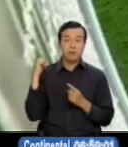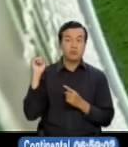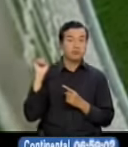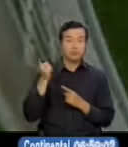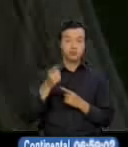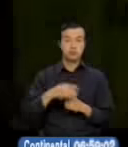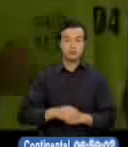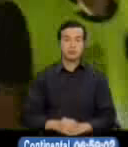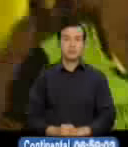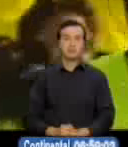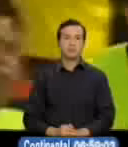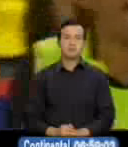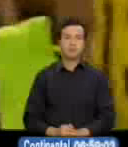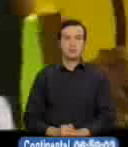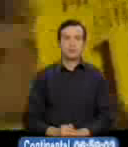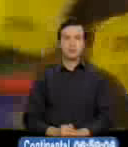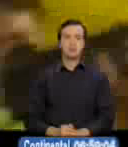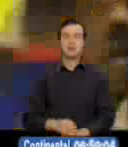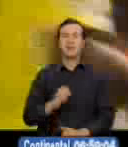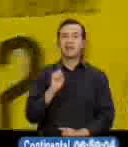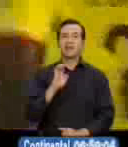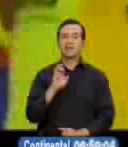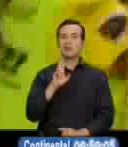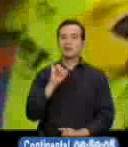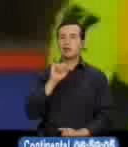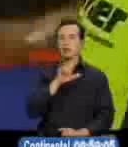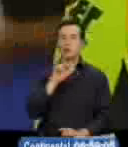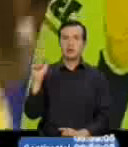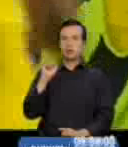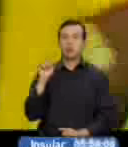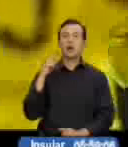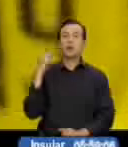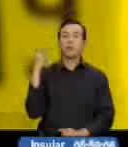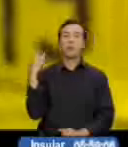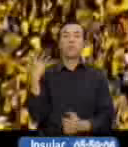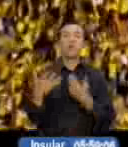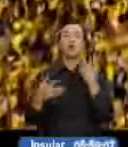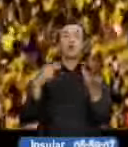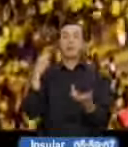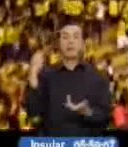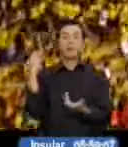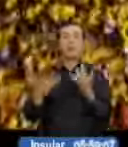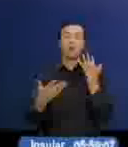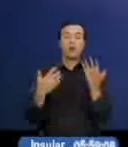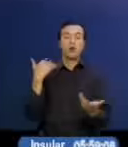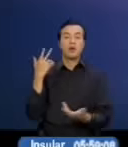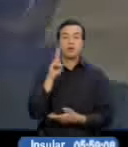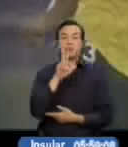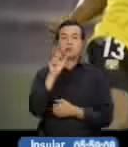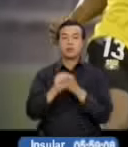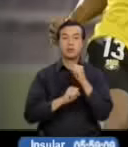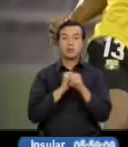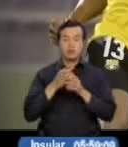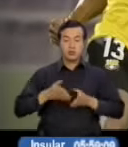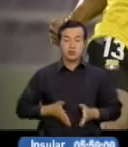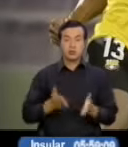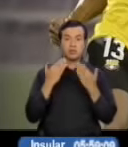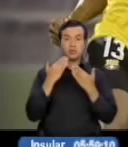línea. Eli Esterilla, volante ofensivo de Barcelona de 23 años de edad. Nació en Guayaquil y